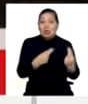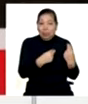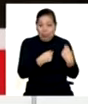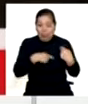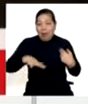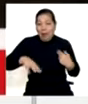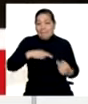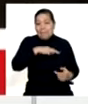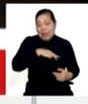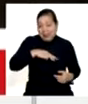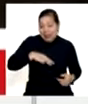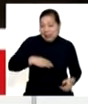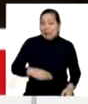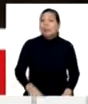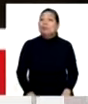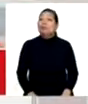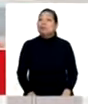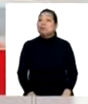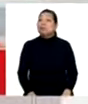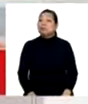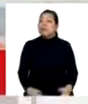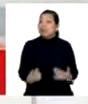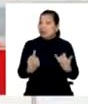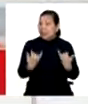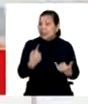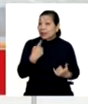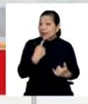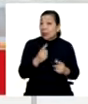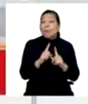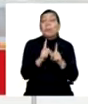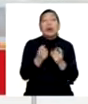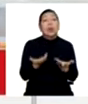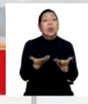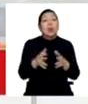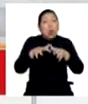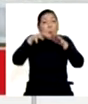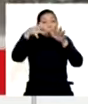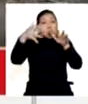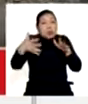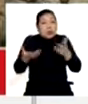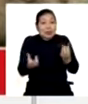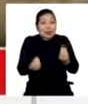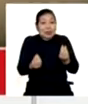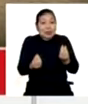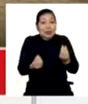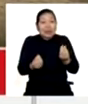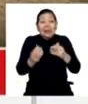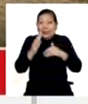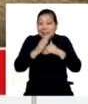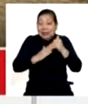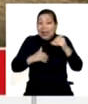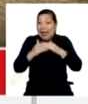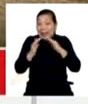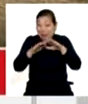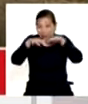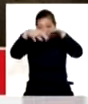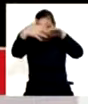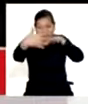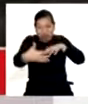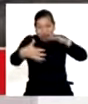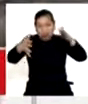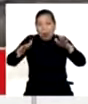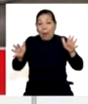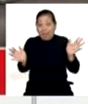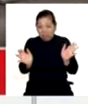Agricultura. Bueno, precisamente, señor ministro, consultarle sobre estos cobertizos, ¿no? Que sabemos que son estas infraestructuras que se instalan,